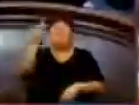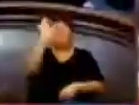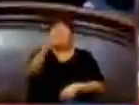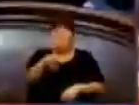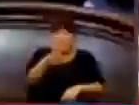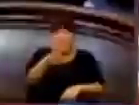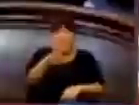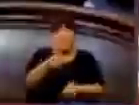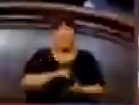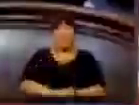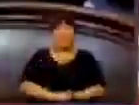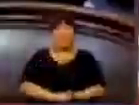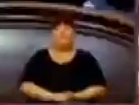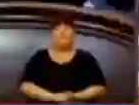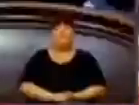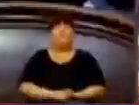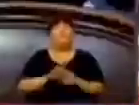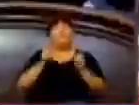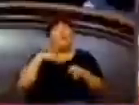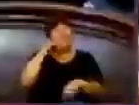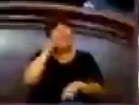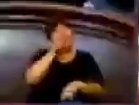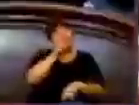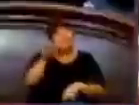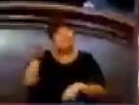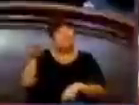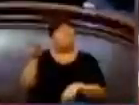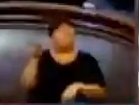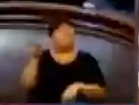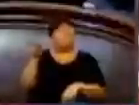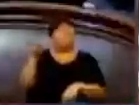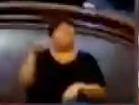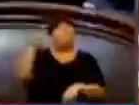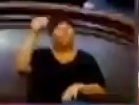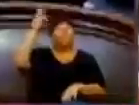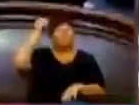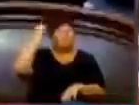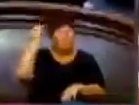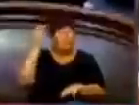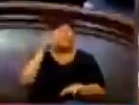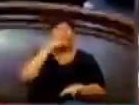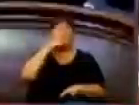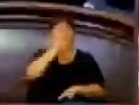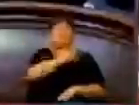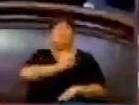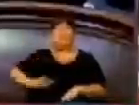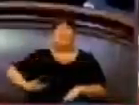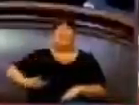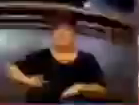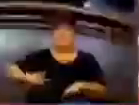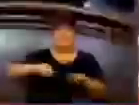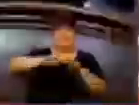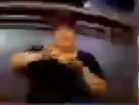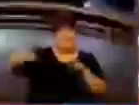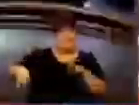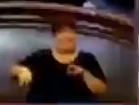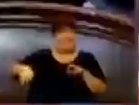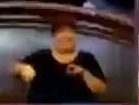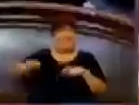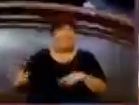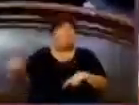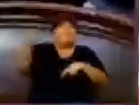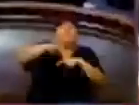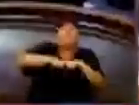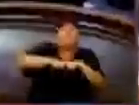decidió. ¿Y quién es el corporate en una compañía grande? No sé, ahí tiene que haber una persona que dijo, decidí esto diferente. Y